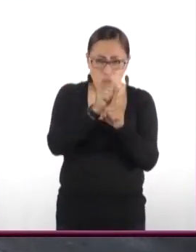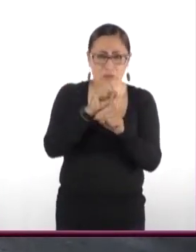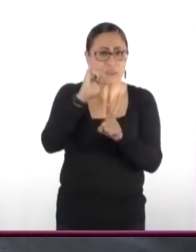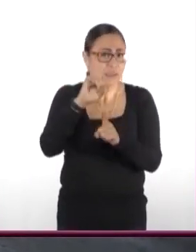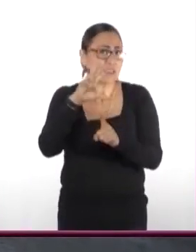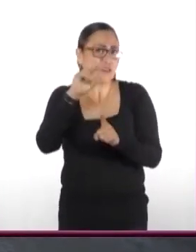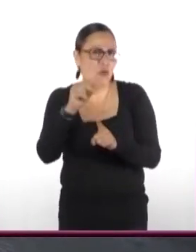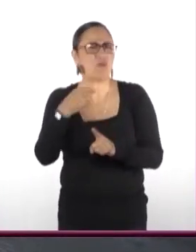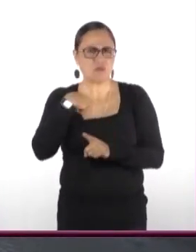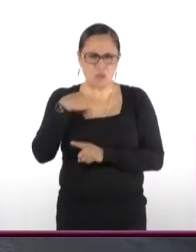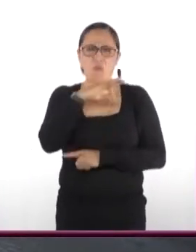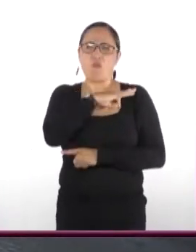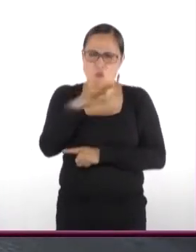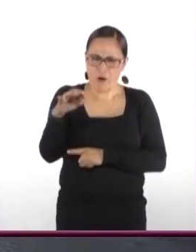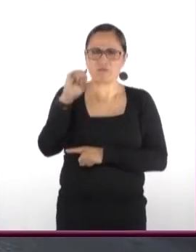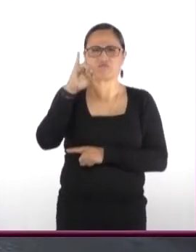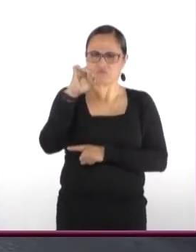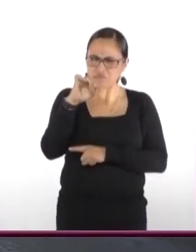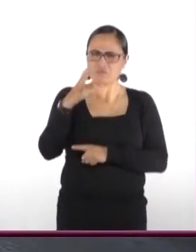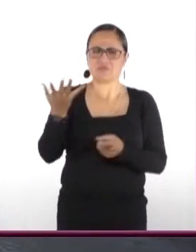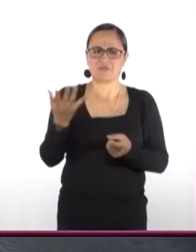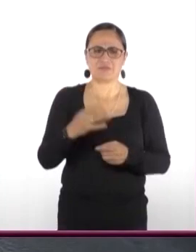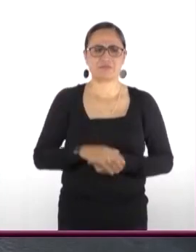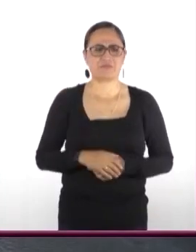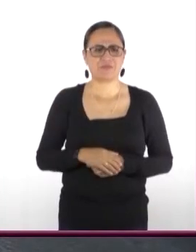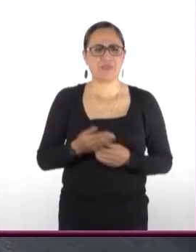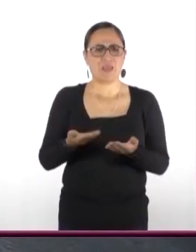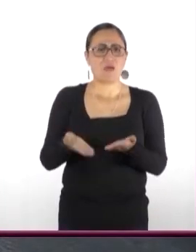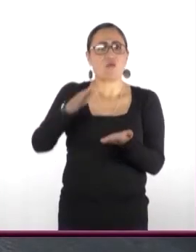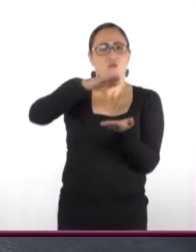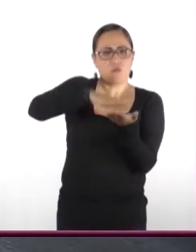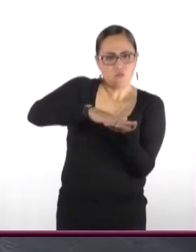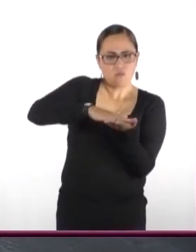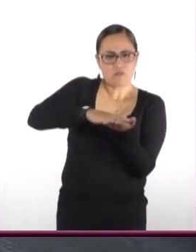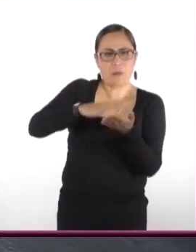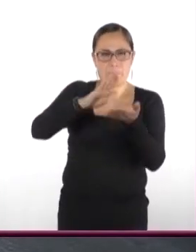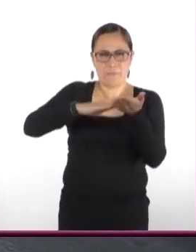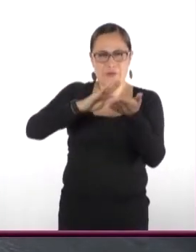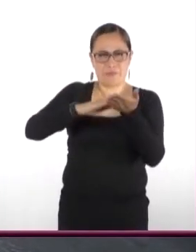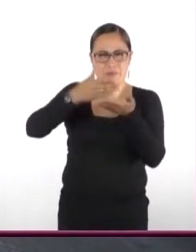lograremos, somos poderosos. A ver, ¿No? vamos A ver, una.